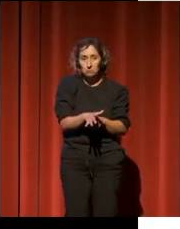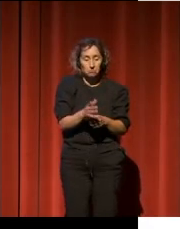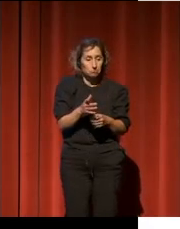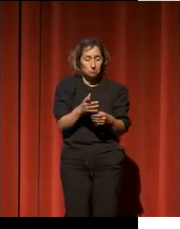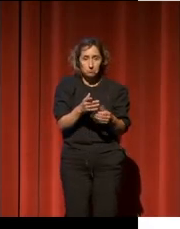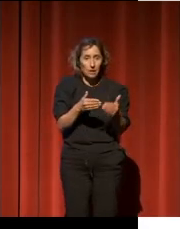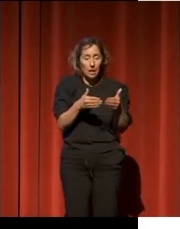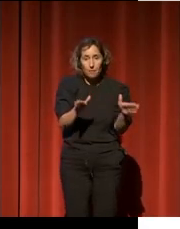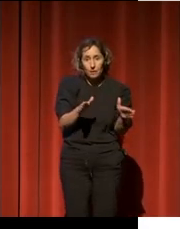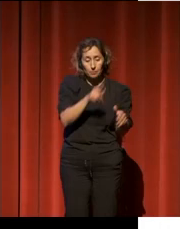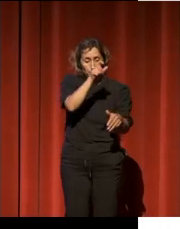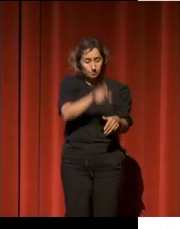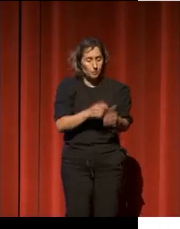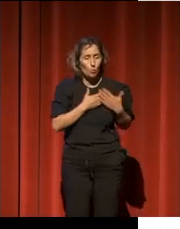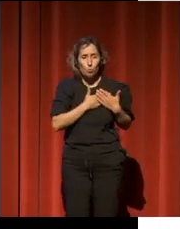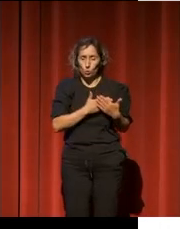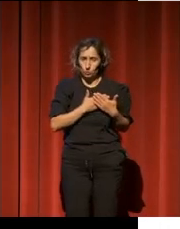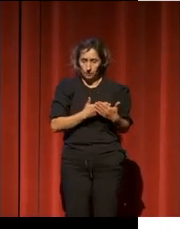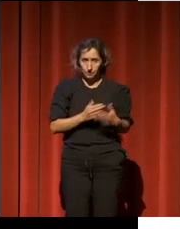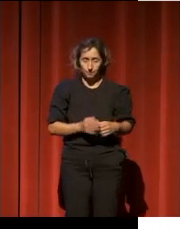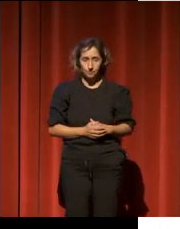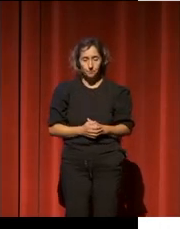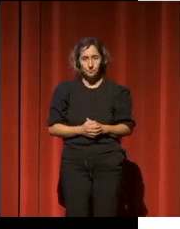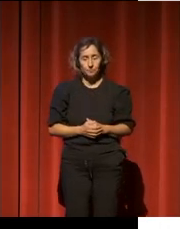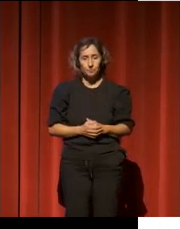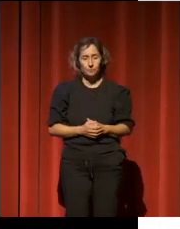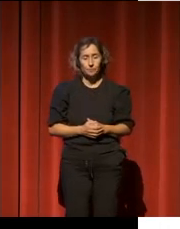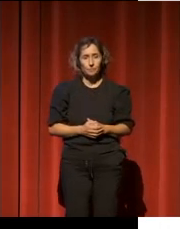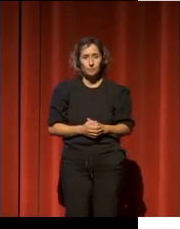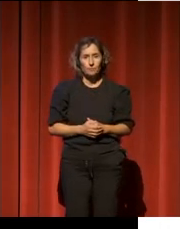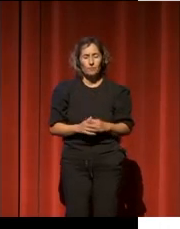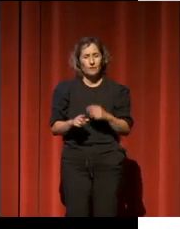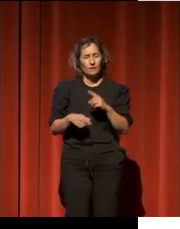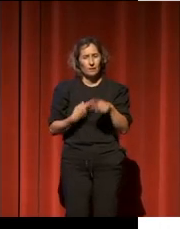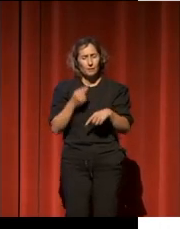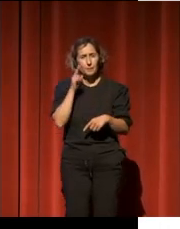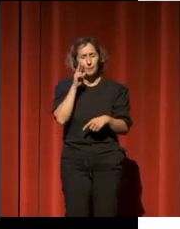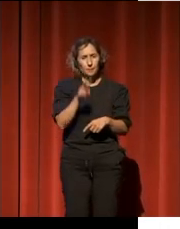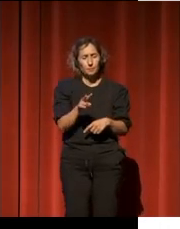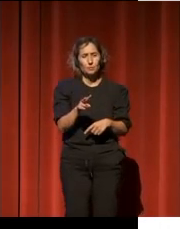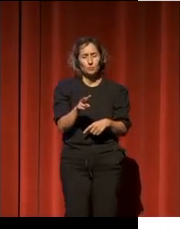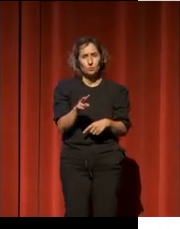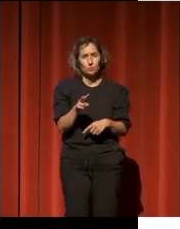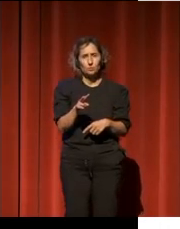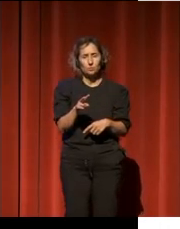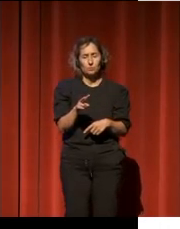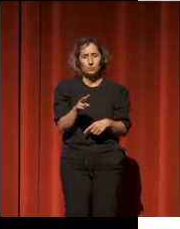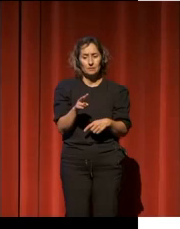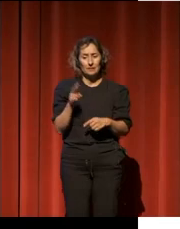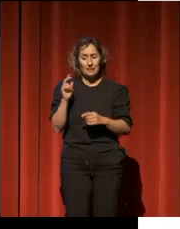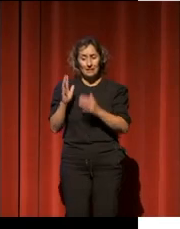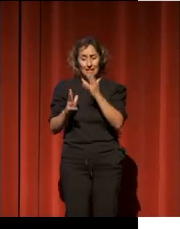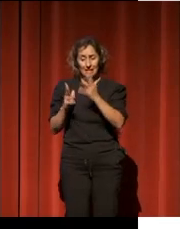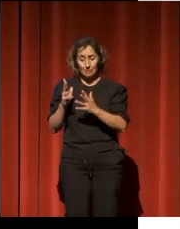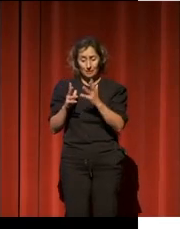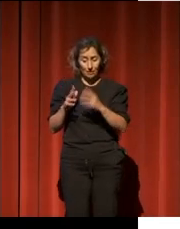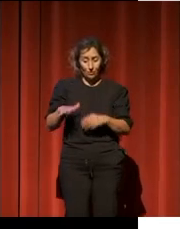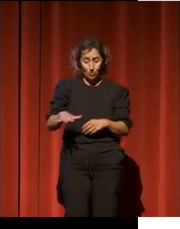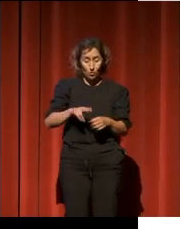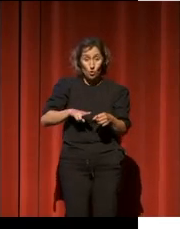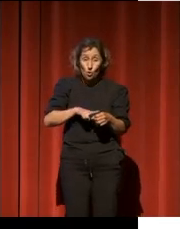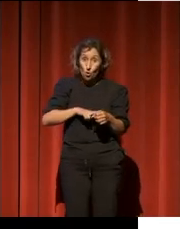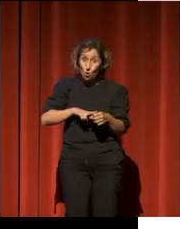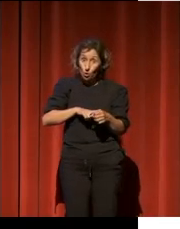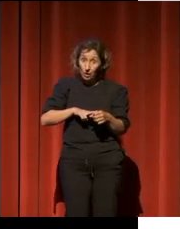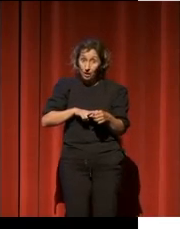voluntar progresivamente y esto se puede ver realmente como un elemento de cogestión ha sido la administración local quien ha puesto